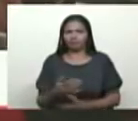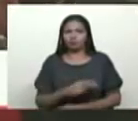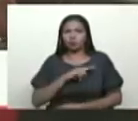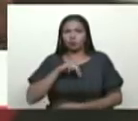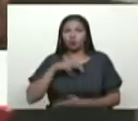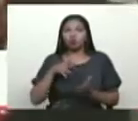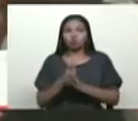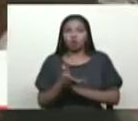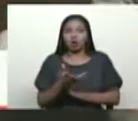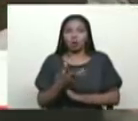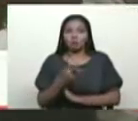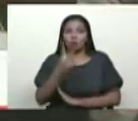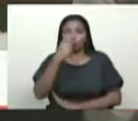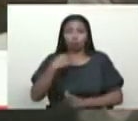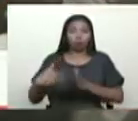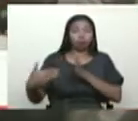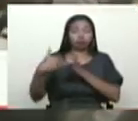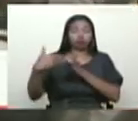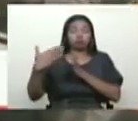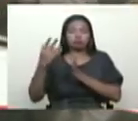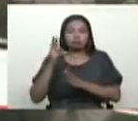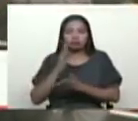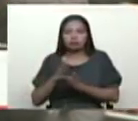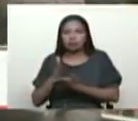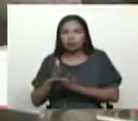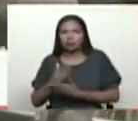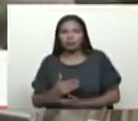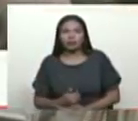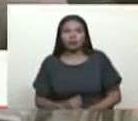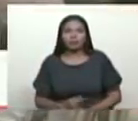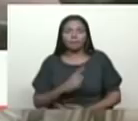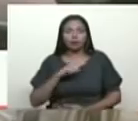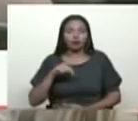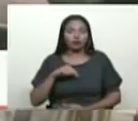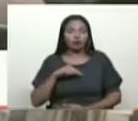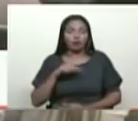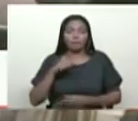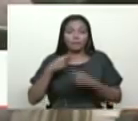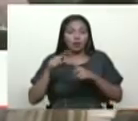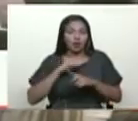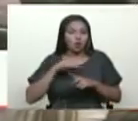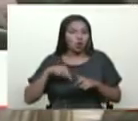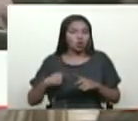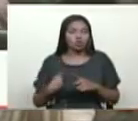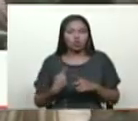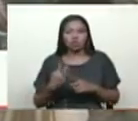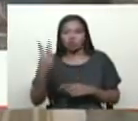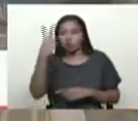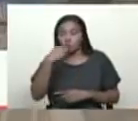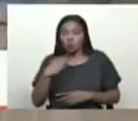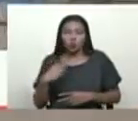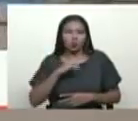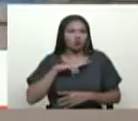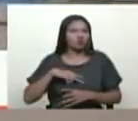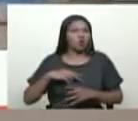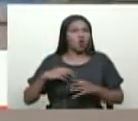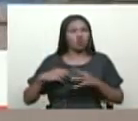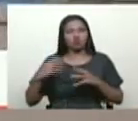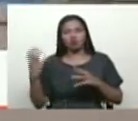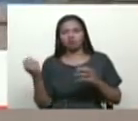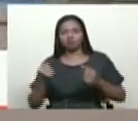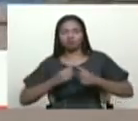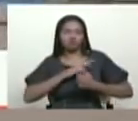Somos víctimas de una agresión, pero estamos resistiendo, y más que víctimas, somos guerreros,